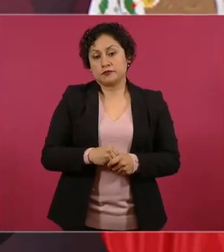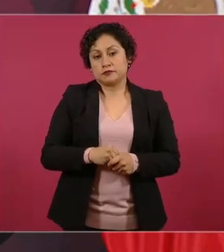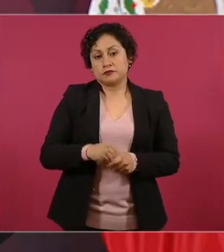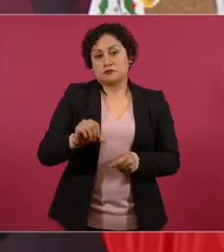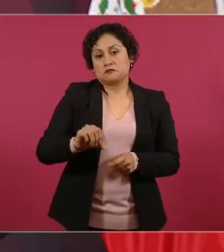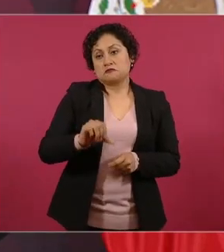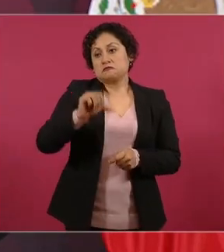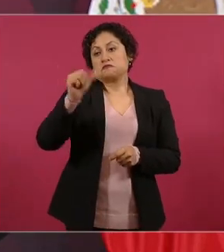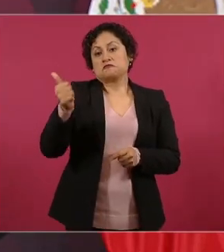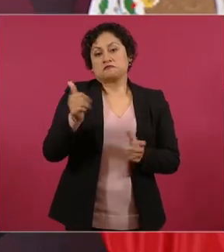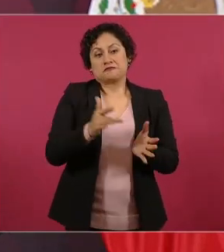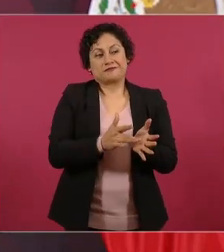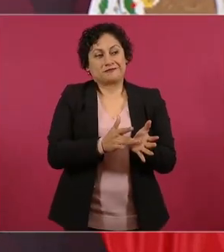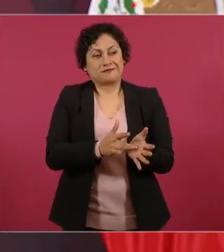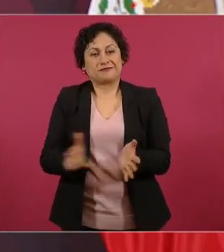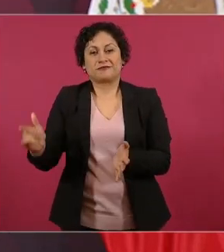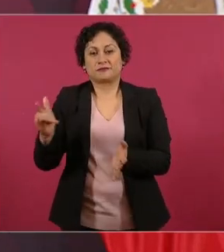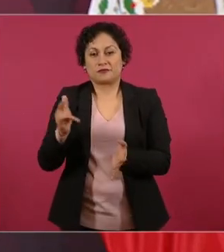guacamayas.